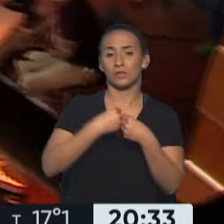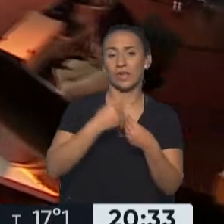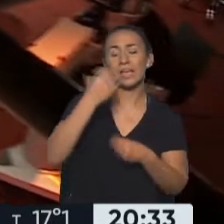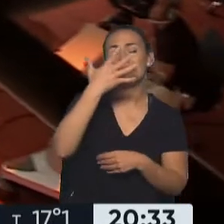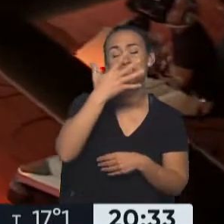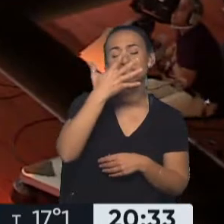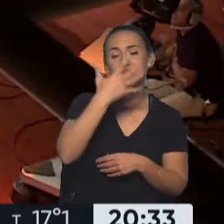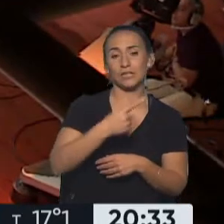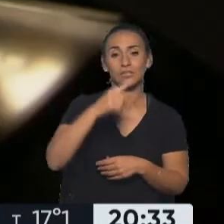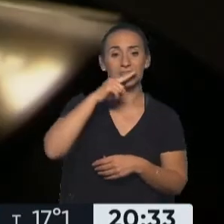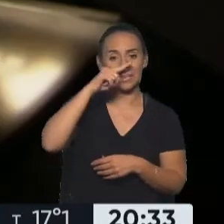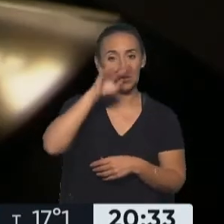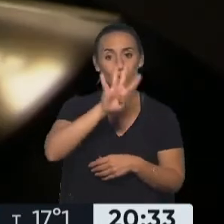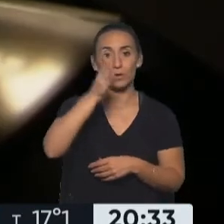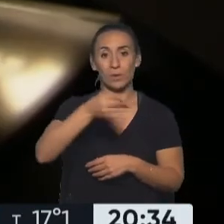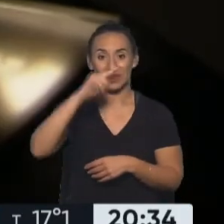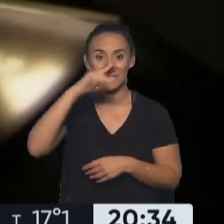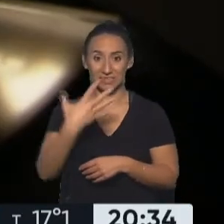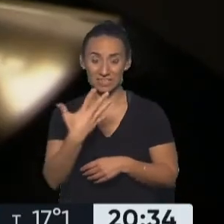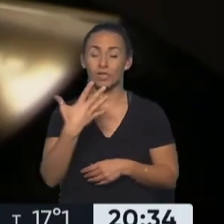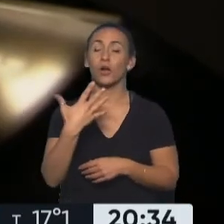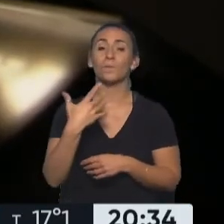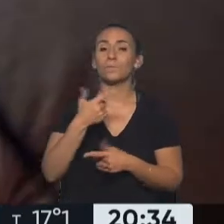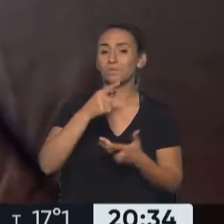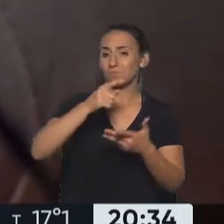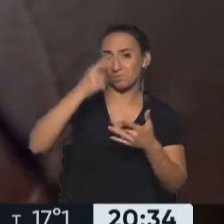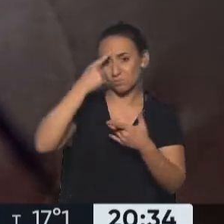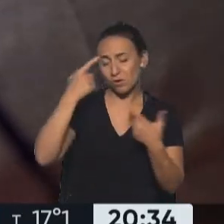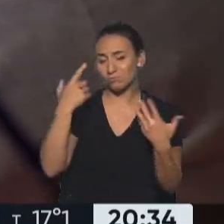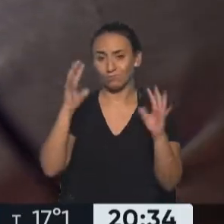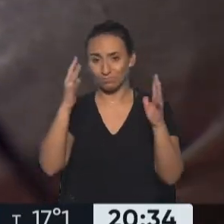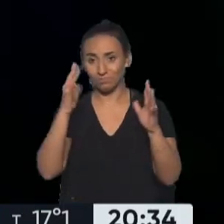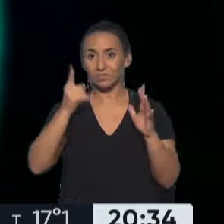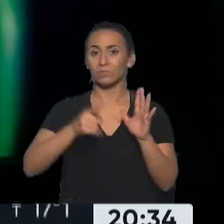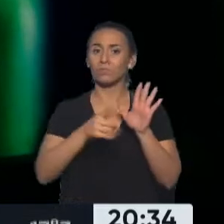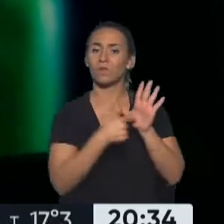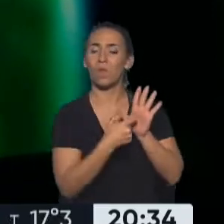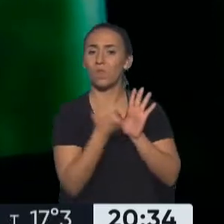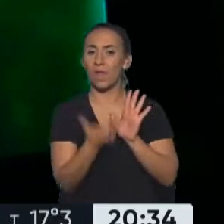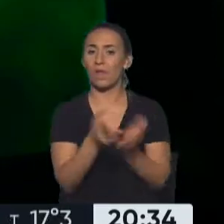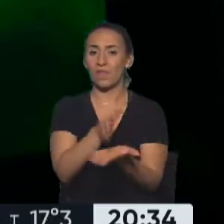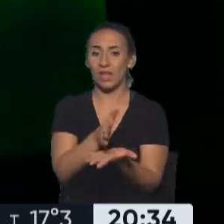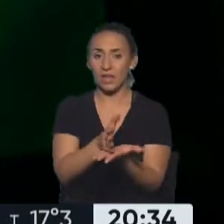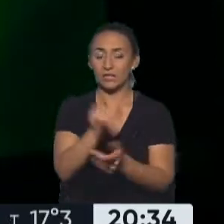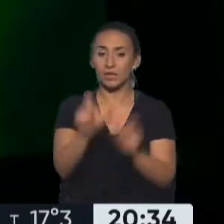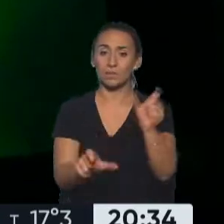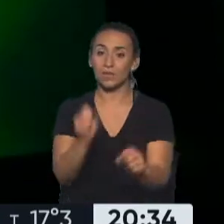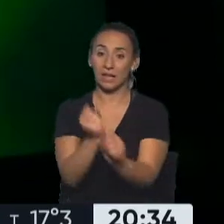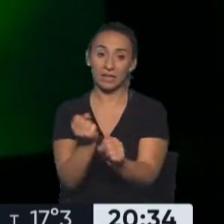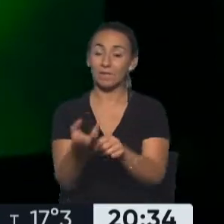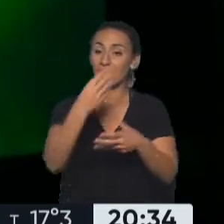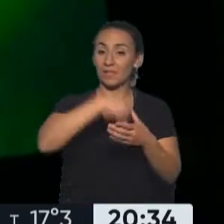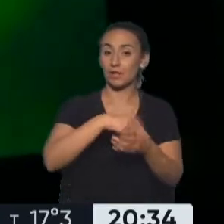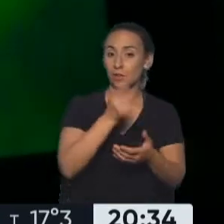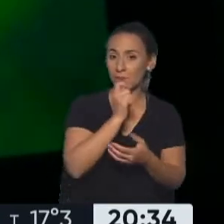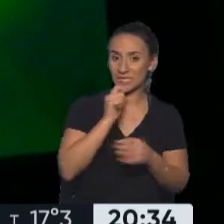124/75 que rige la actividad y que representa un ejemplo en materia de ampliación de derechos de las y los trabajadores de prensa de